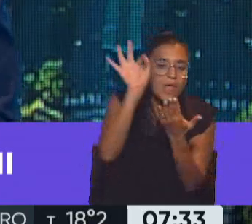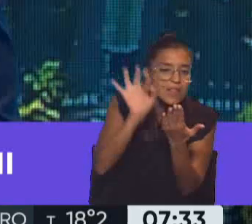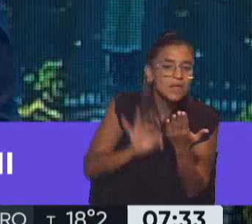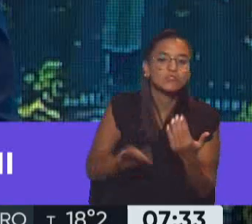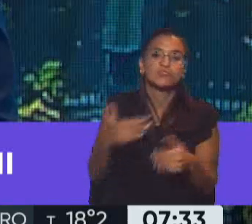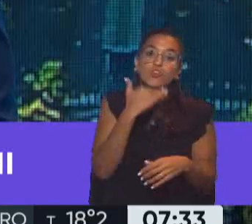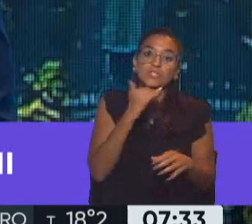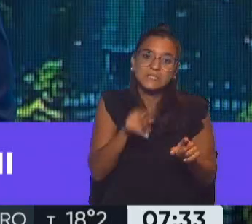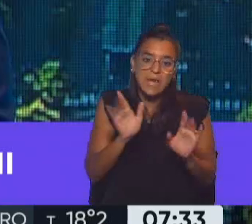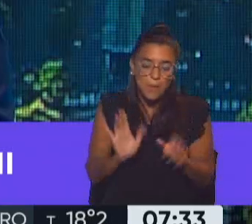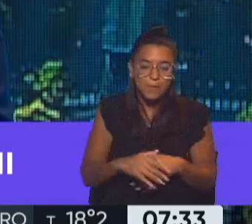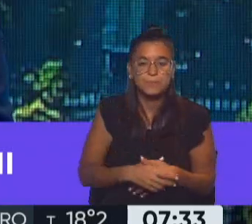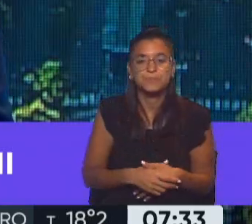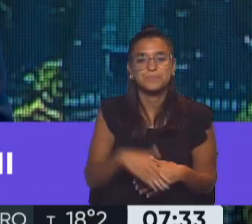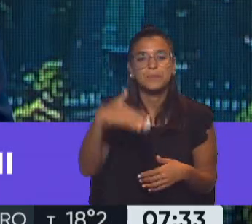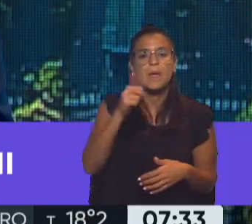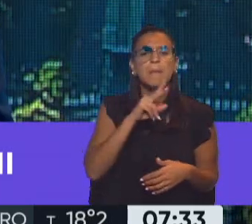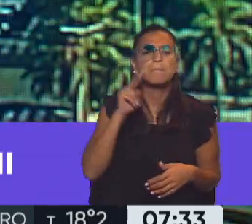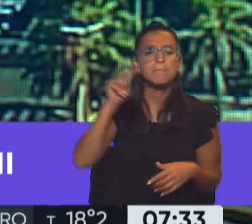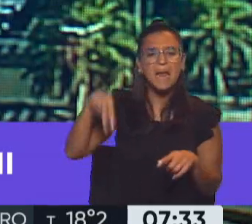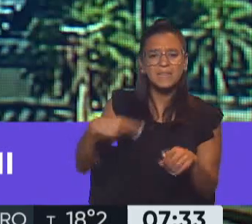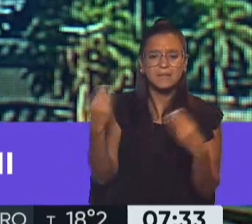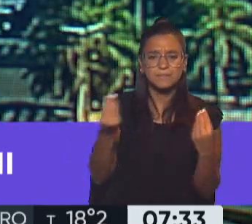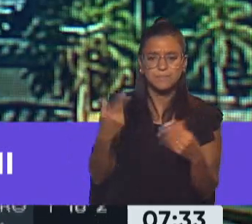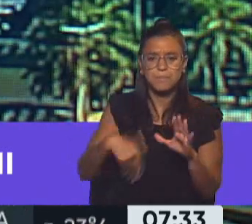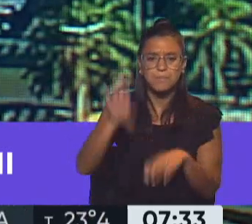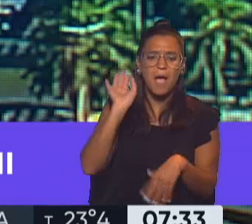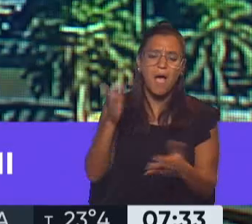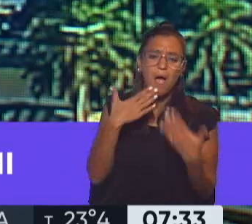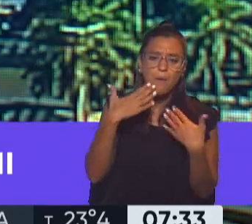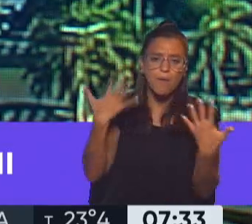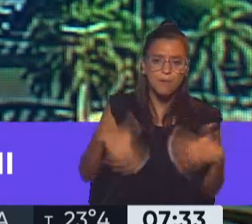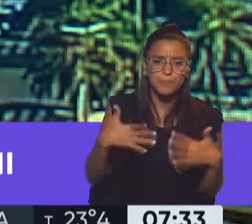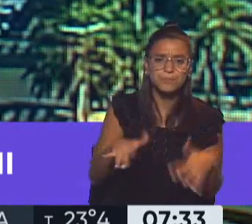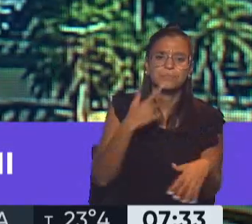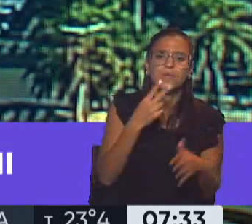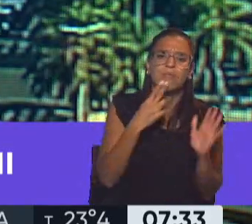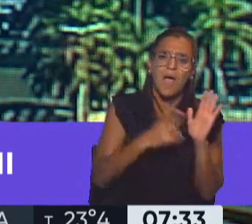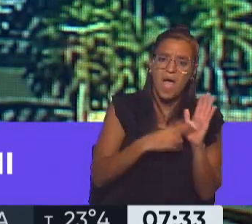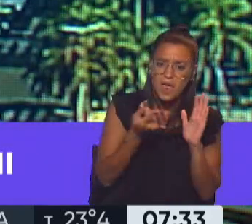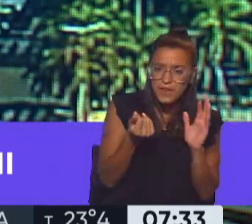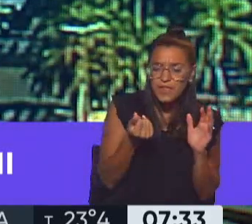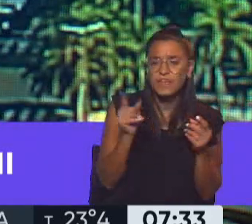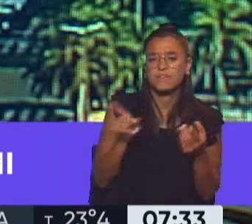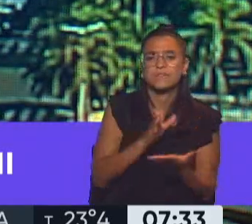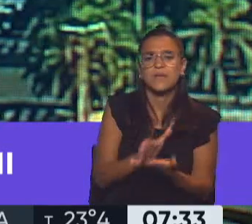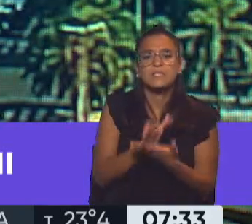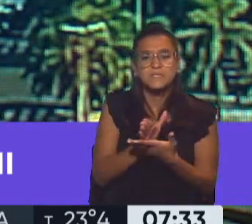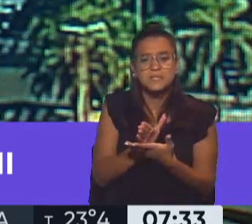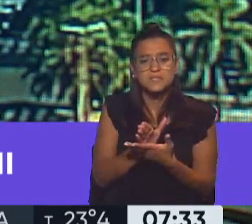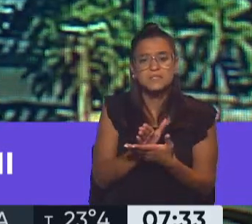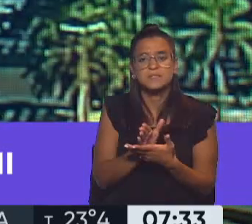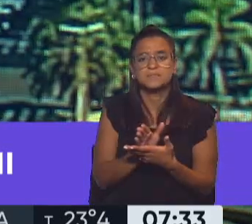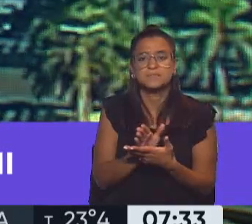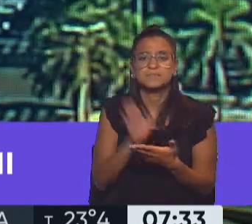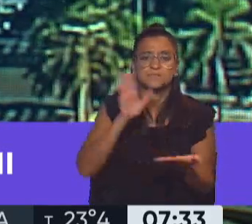nada acerca de eso. Martín, ¿qué puede pasar? Se está hablando sobre todo en las últimas horas con las tarifas, esta exigencia en